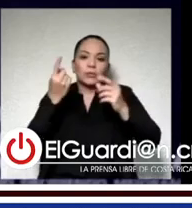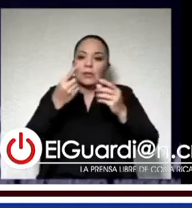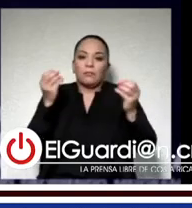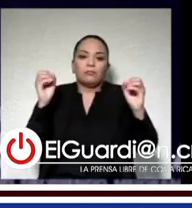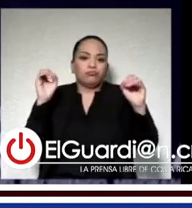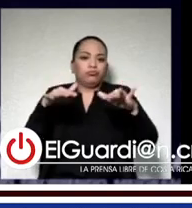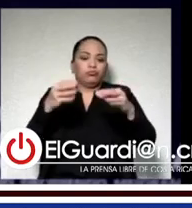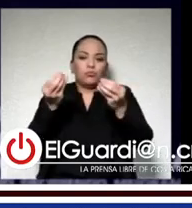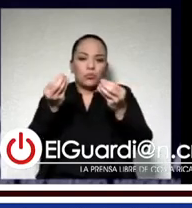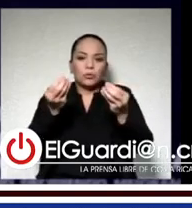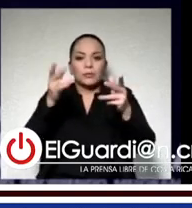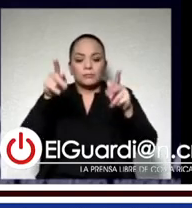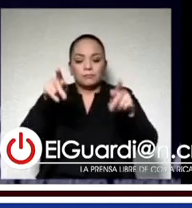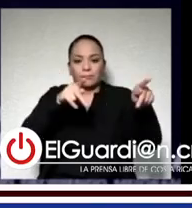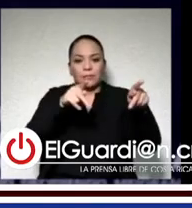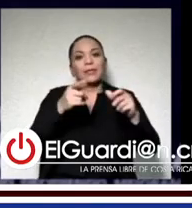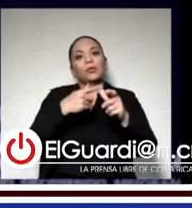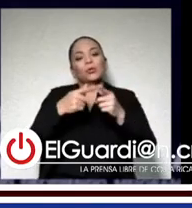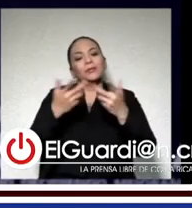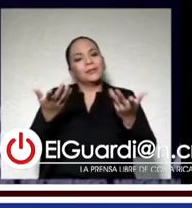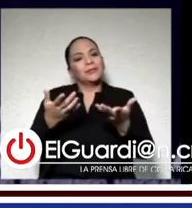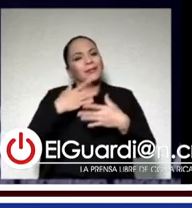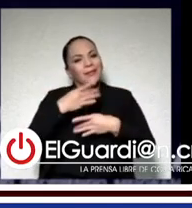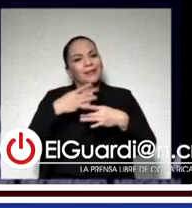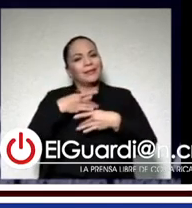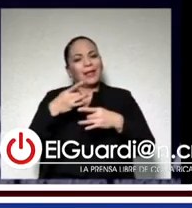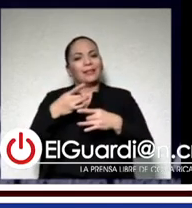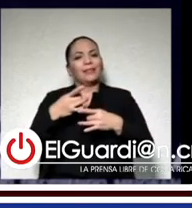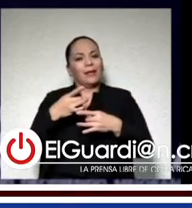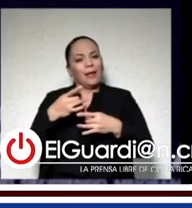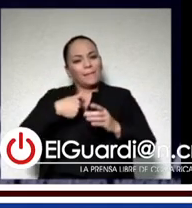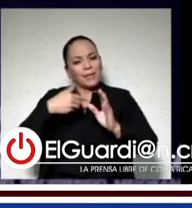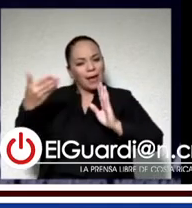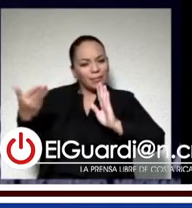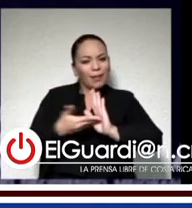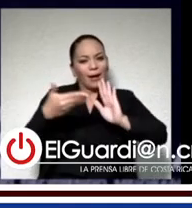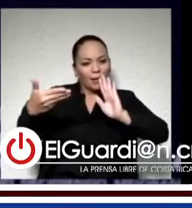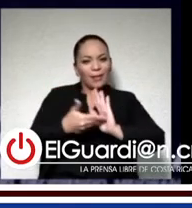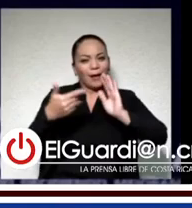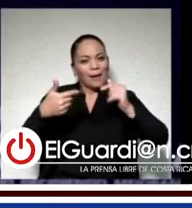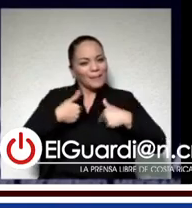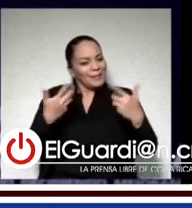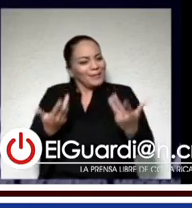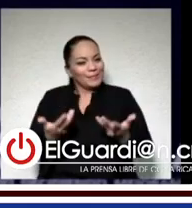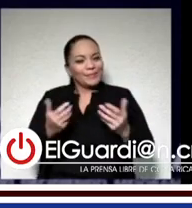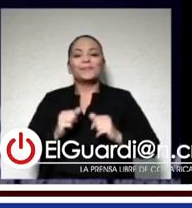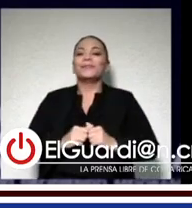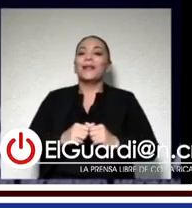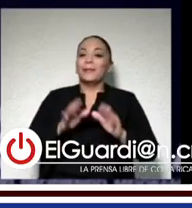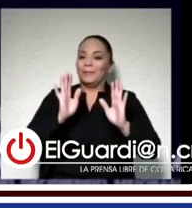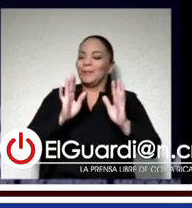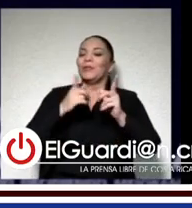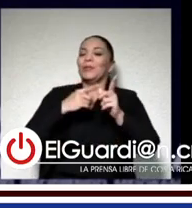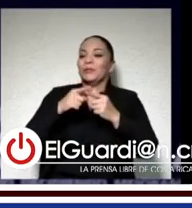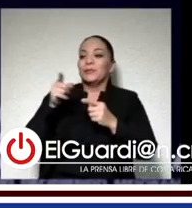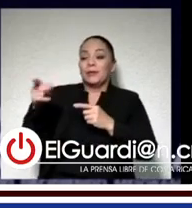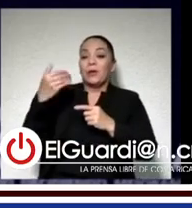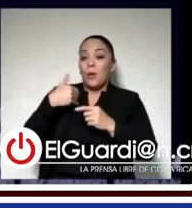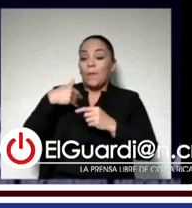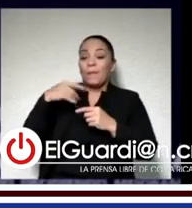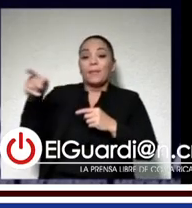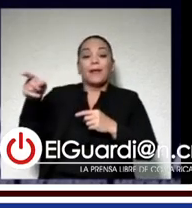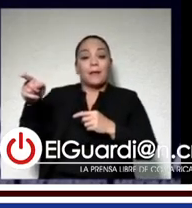blanco y a la que hay que atacar. No sé por qué. Entonces él me indica que tiene muchos